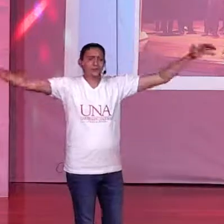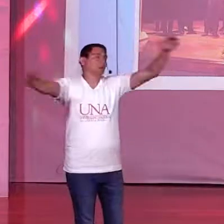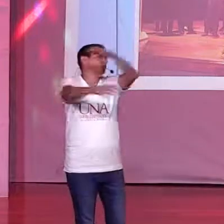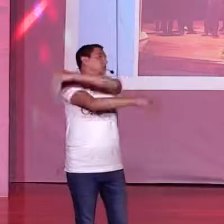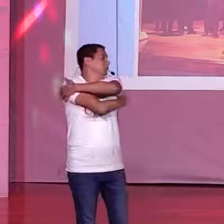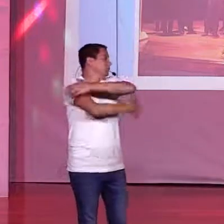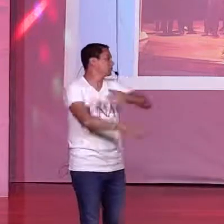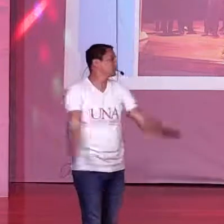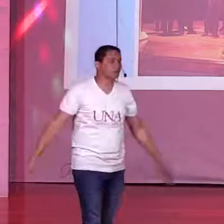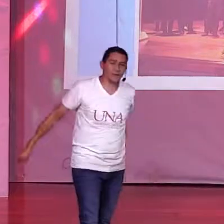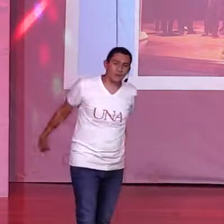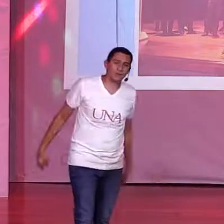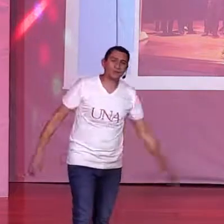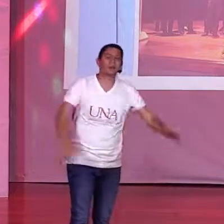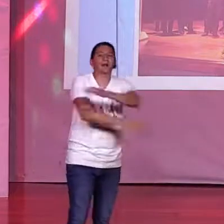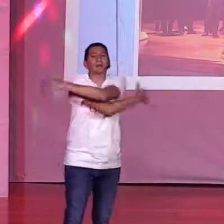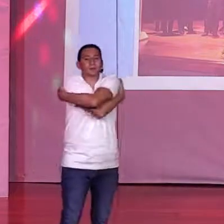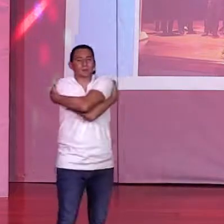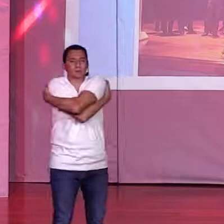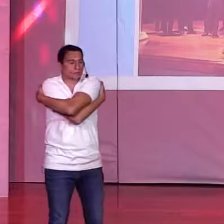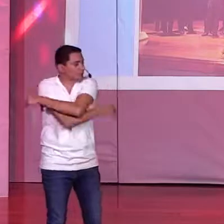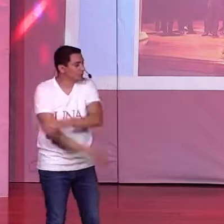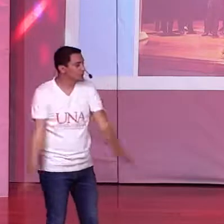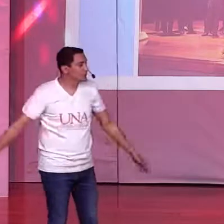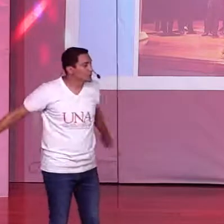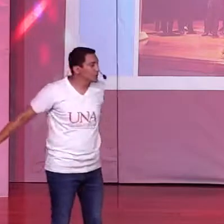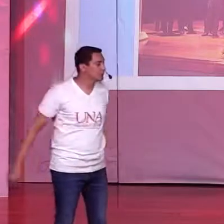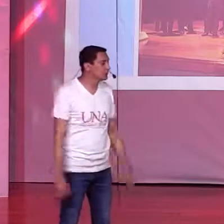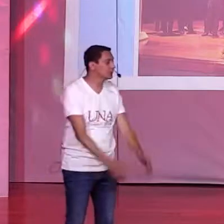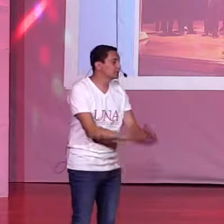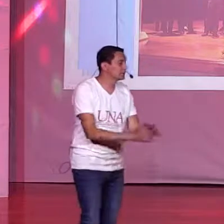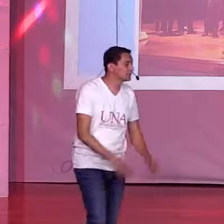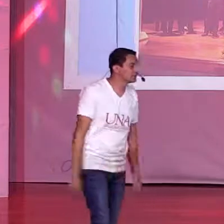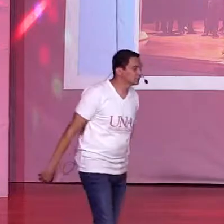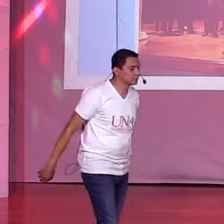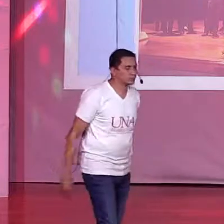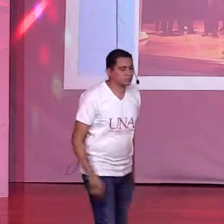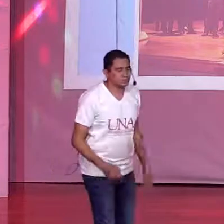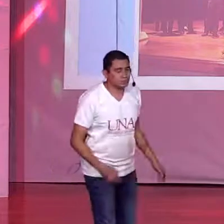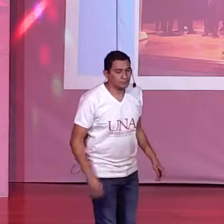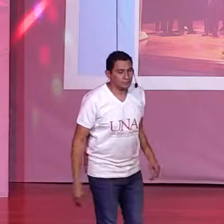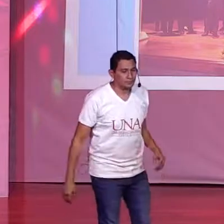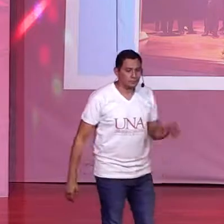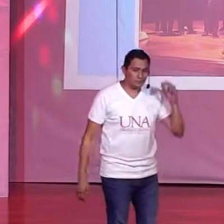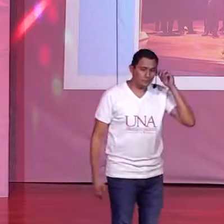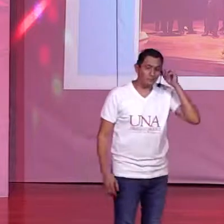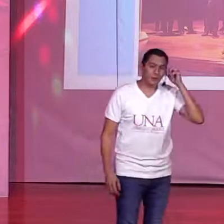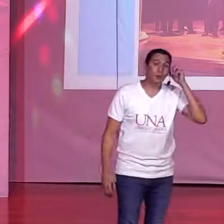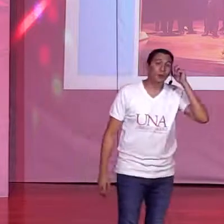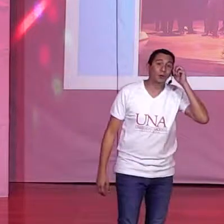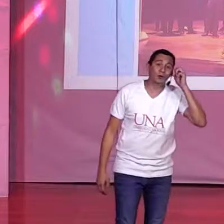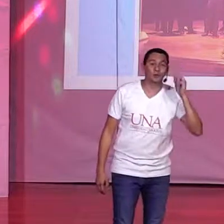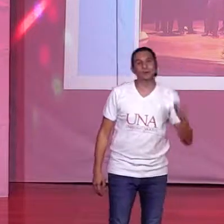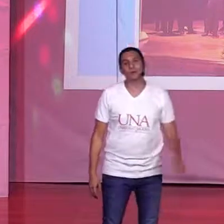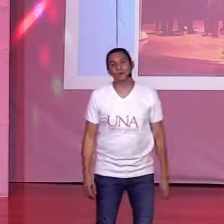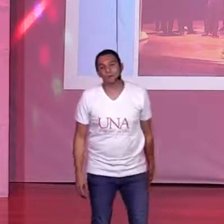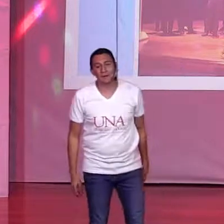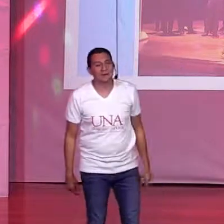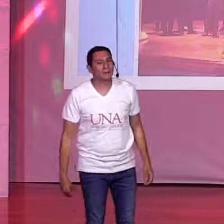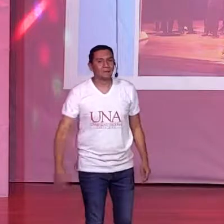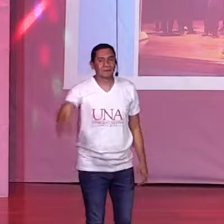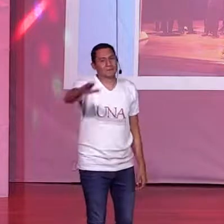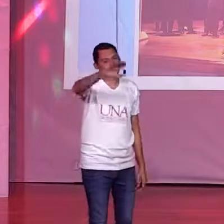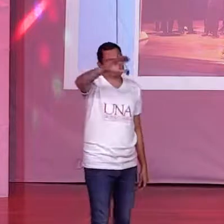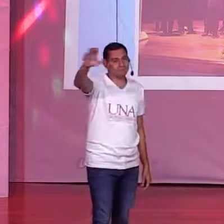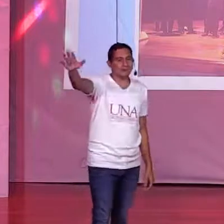UNA tratamos de hacer las cosas diferentes, sí. ¿Verdad? Un gran abrazo. También nos dicen, siempre he soñado el día que reciba mi título. Uy, uy, uy. Ya